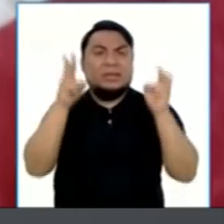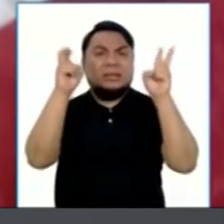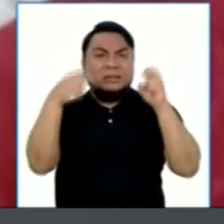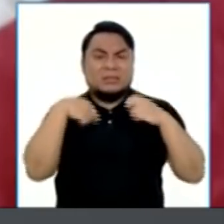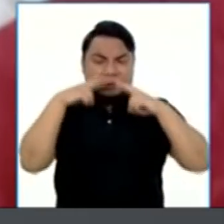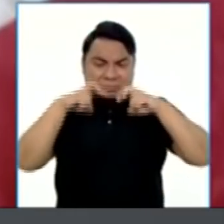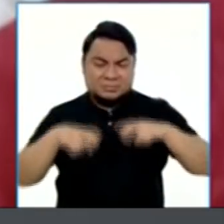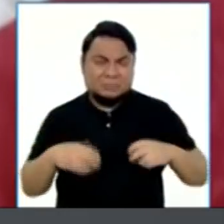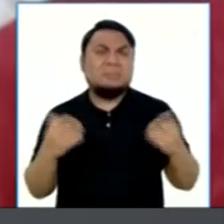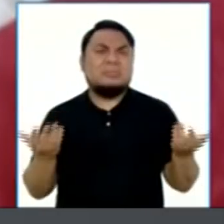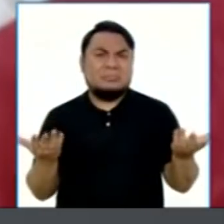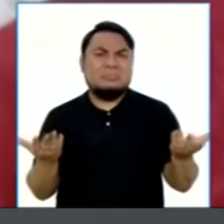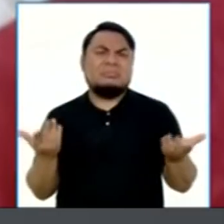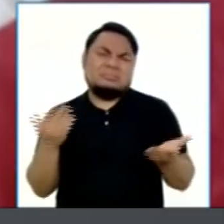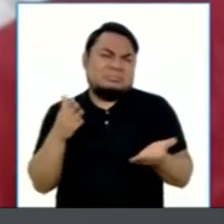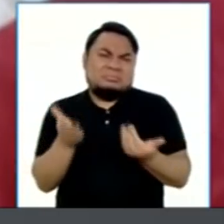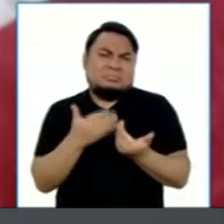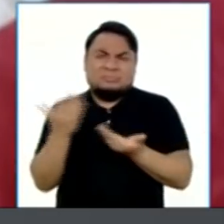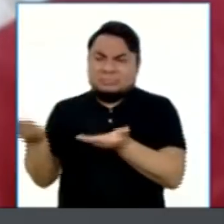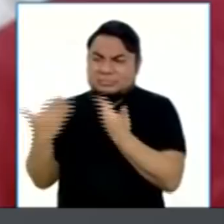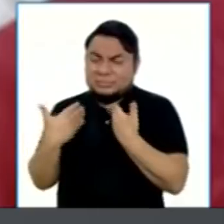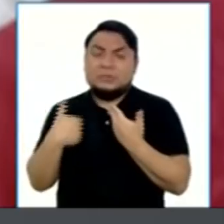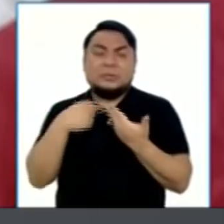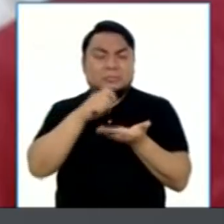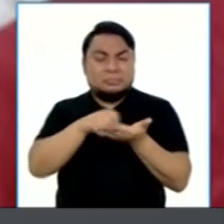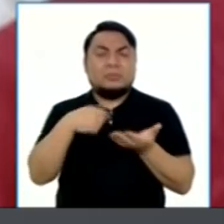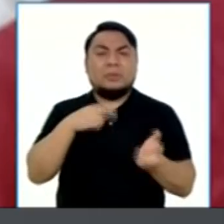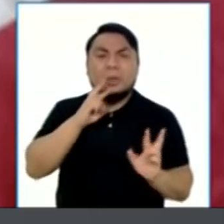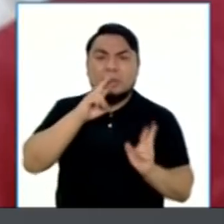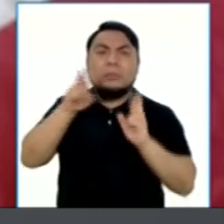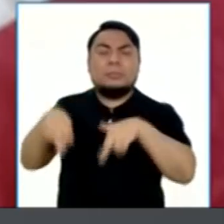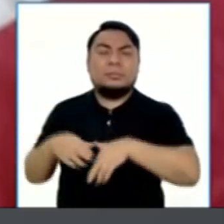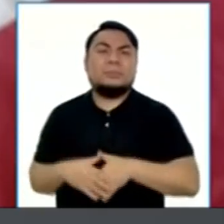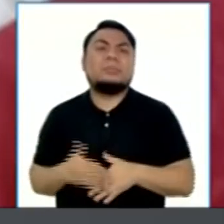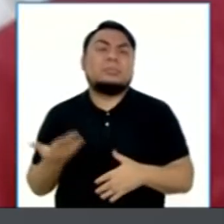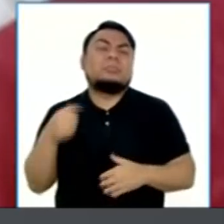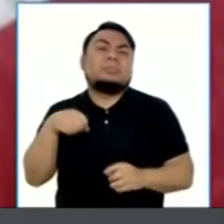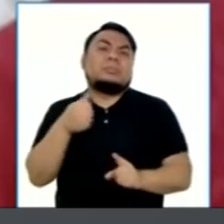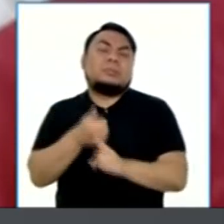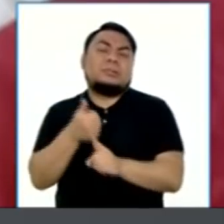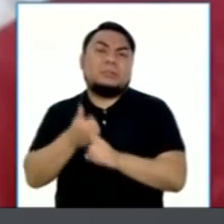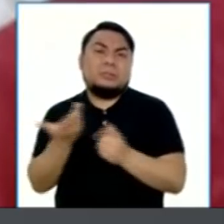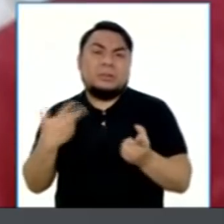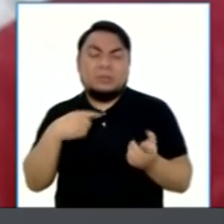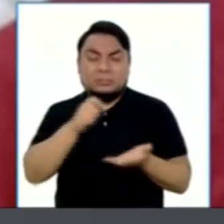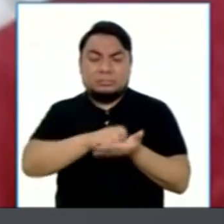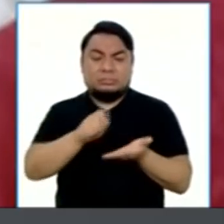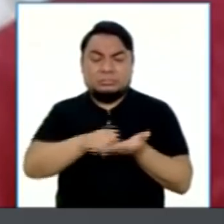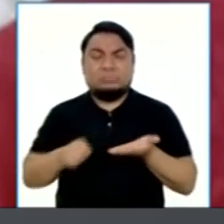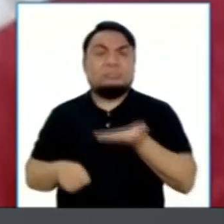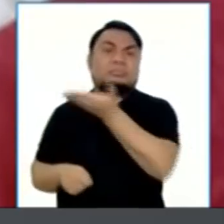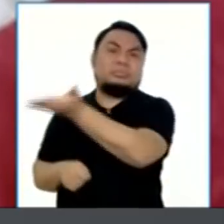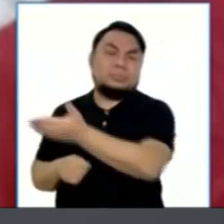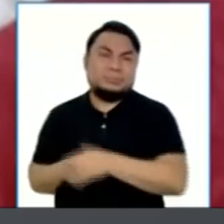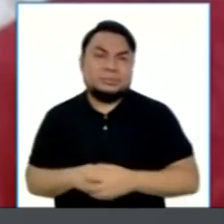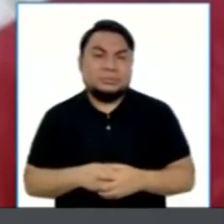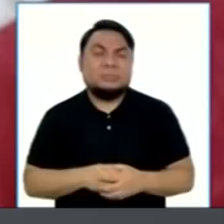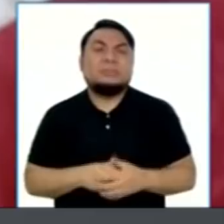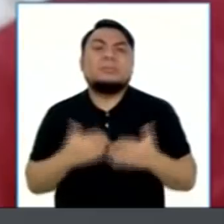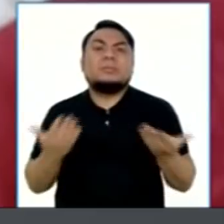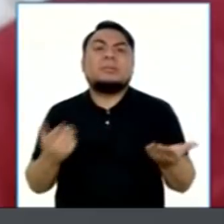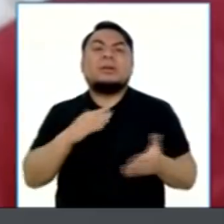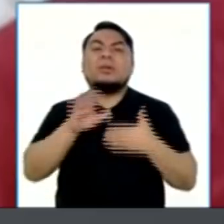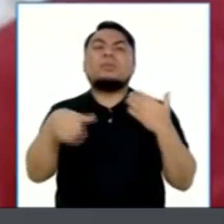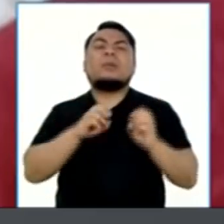está en investigación. Y le responderé como corresponde también por escritos. O sea, con un ánimo